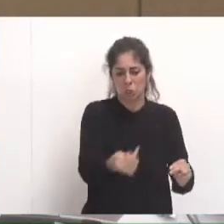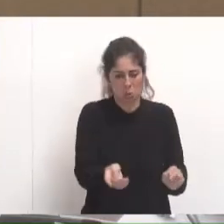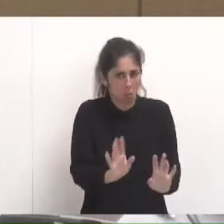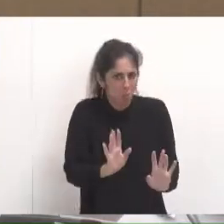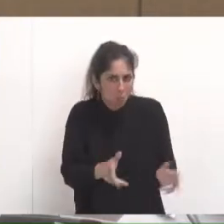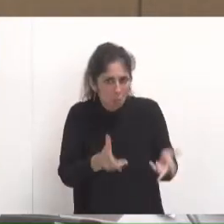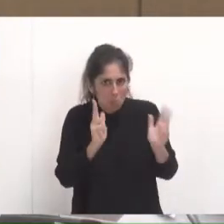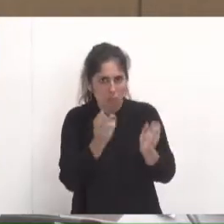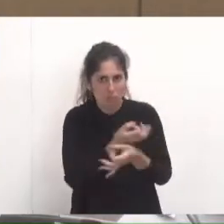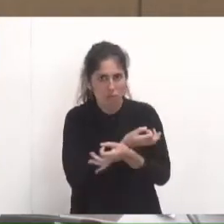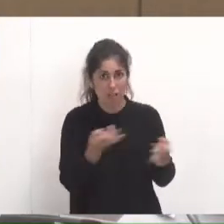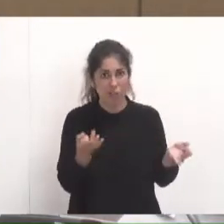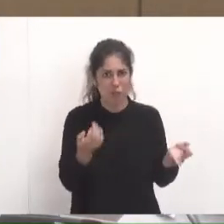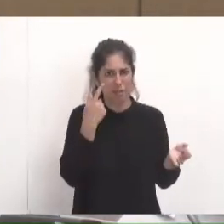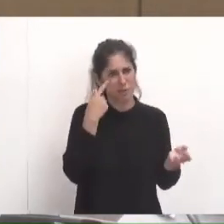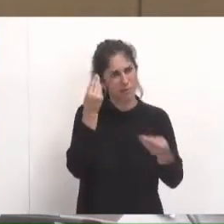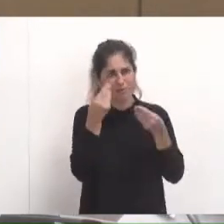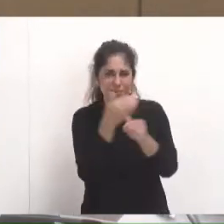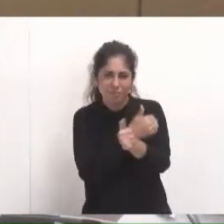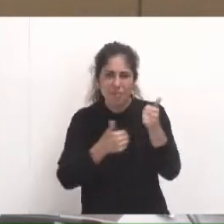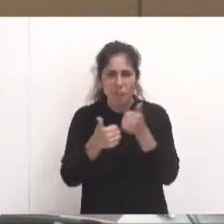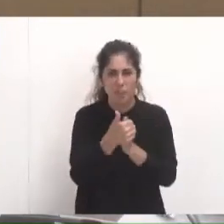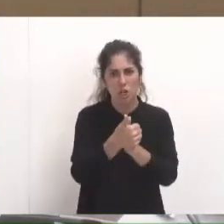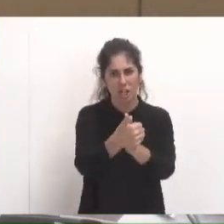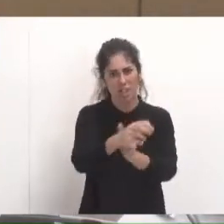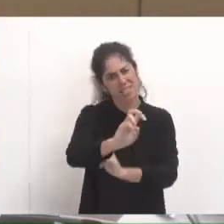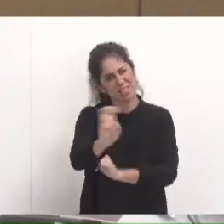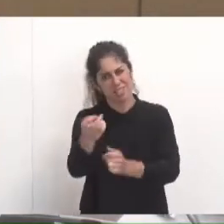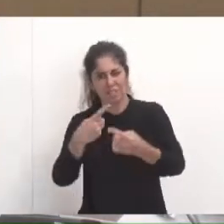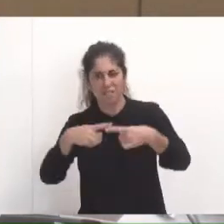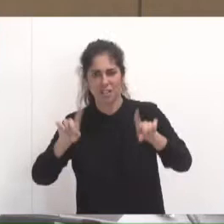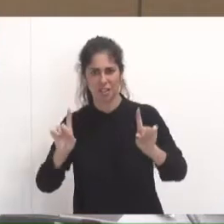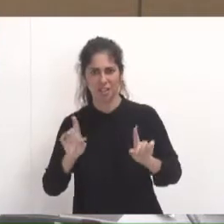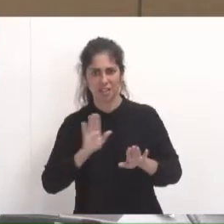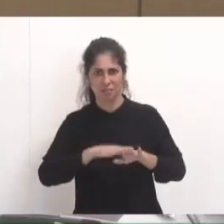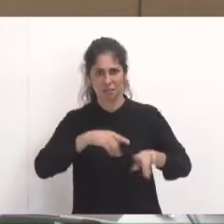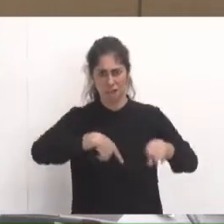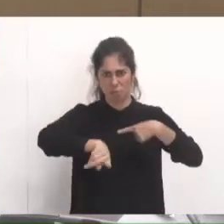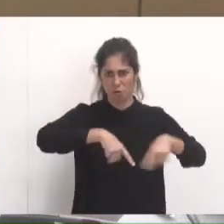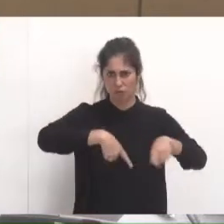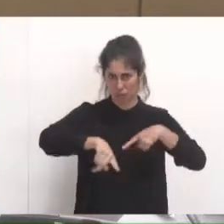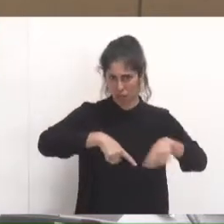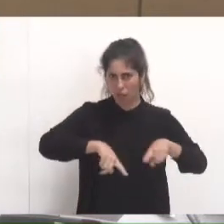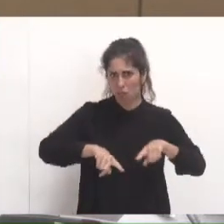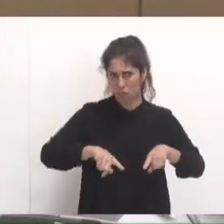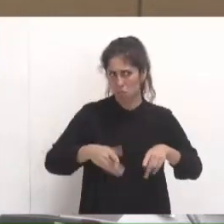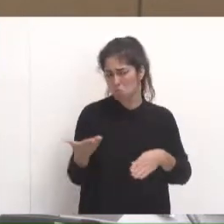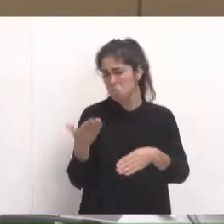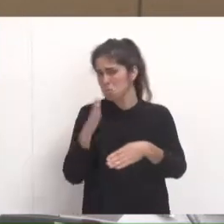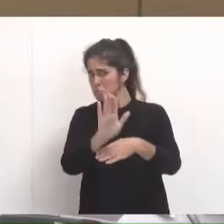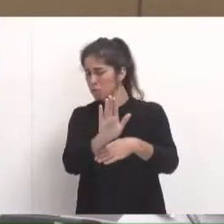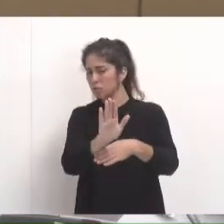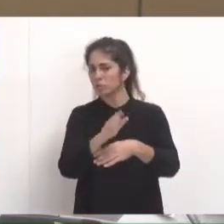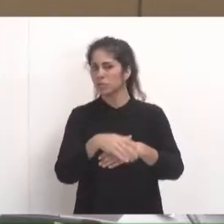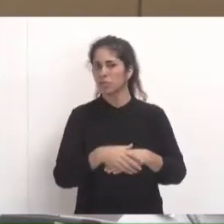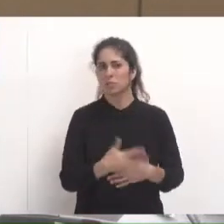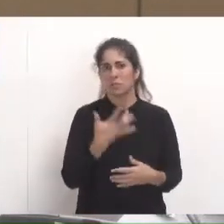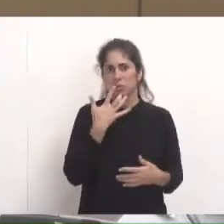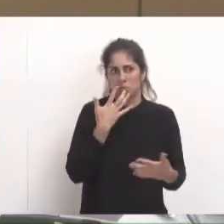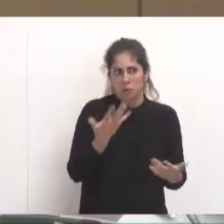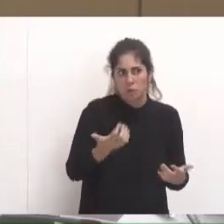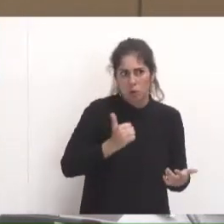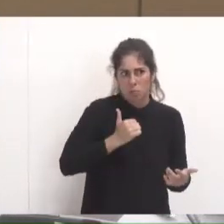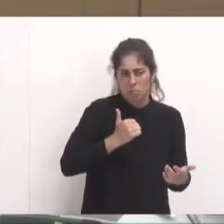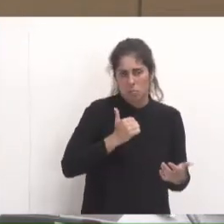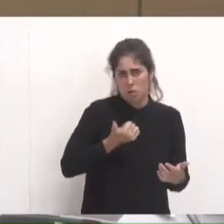puesto sobre la mesa otras prioridades para el tema, también para solucionar el tema de movilidad. Y entre otras